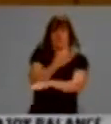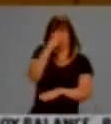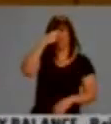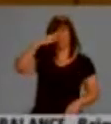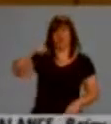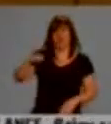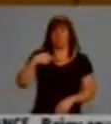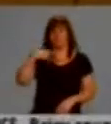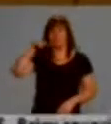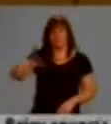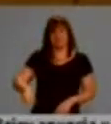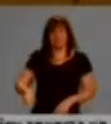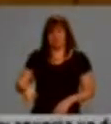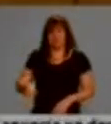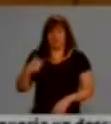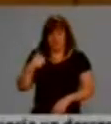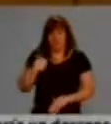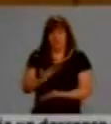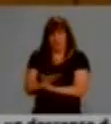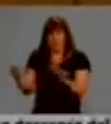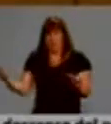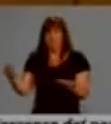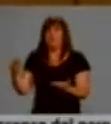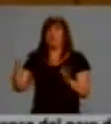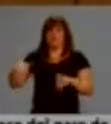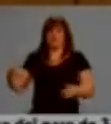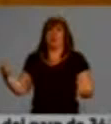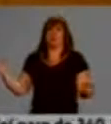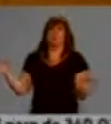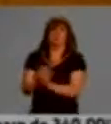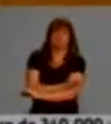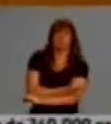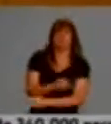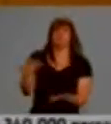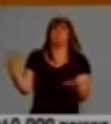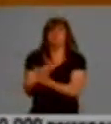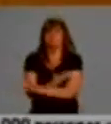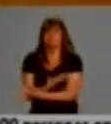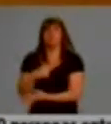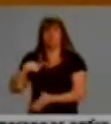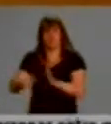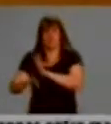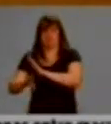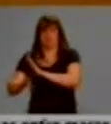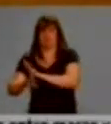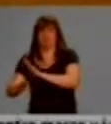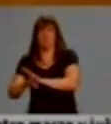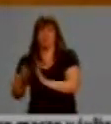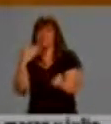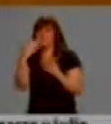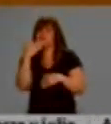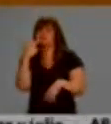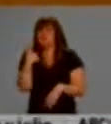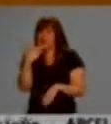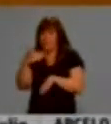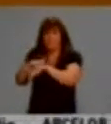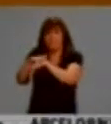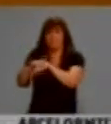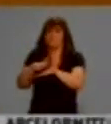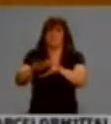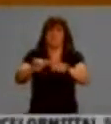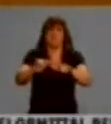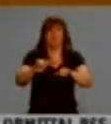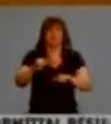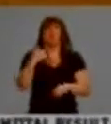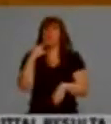aquella persona honorable a la que usted ha hecho referencia. Ni ha lamentado ni ha pedido perdón, señor presidente, por